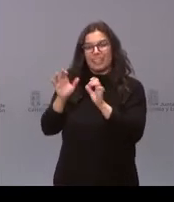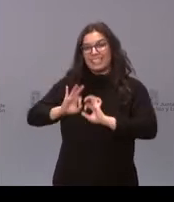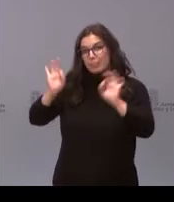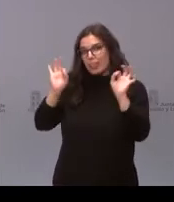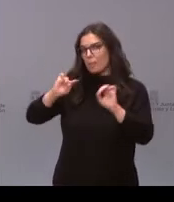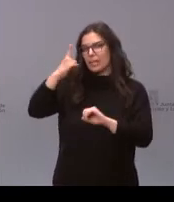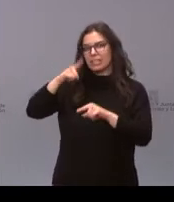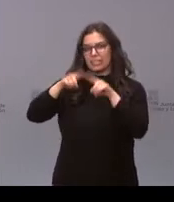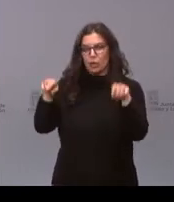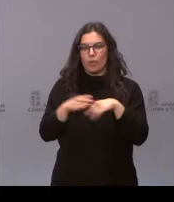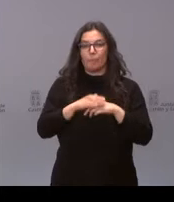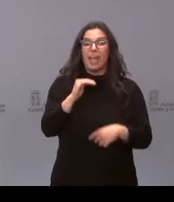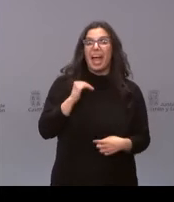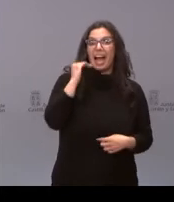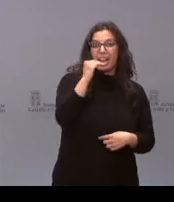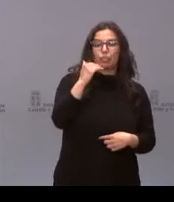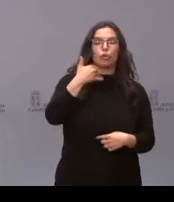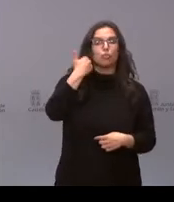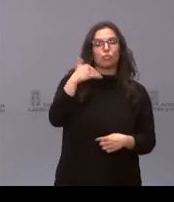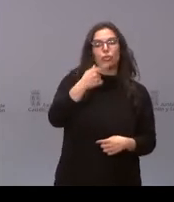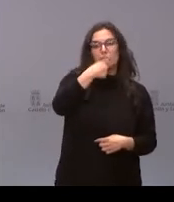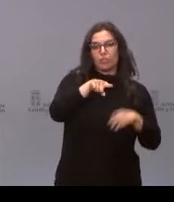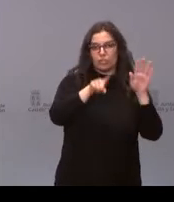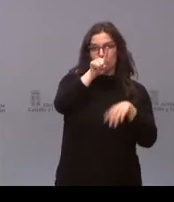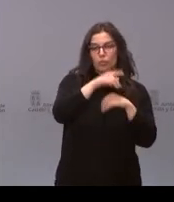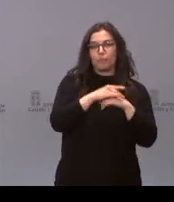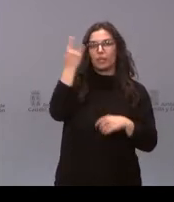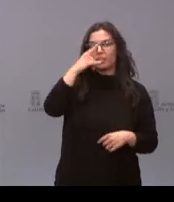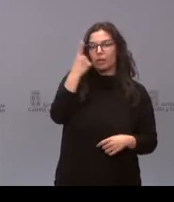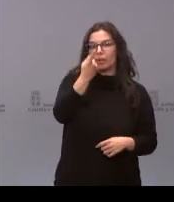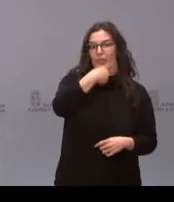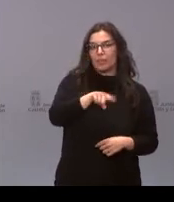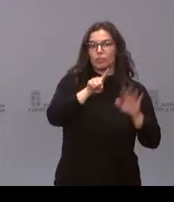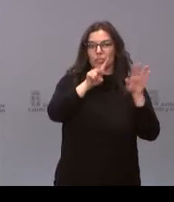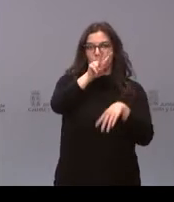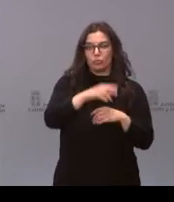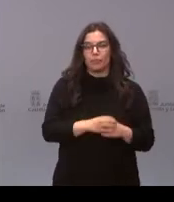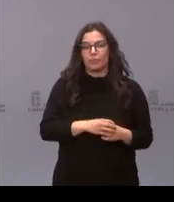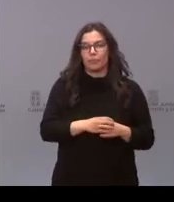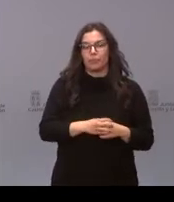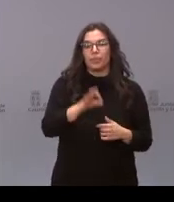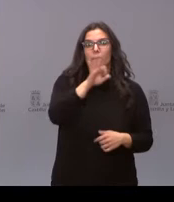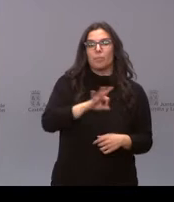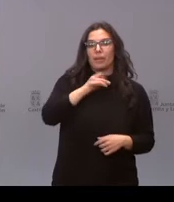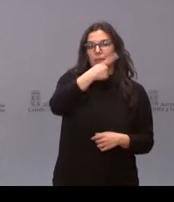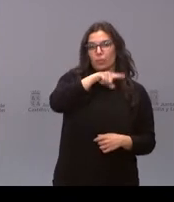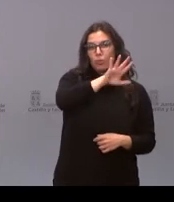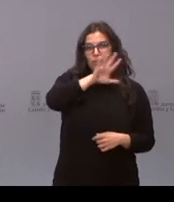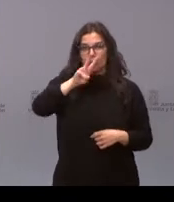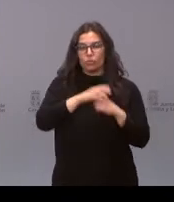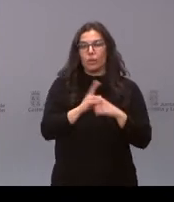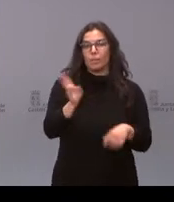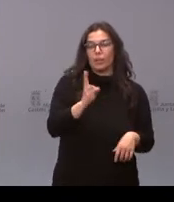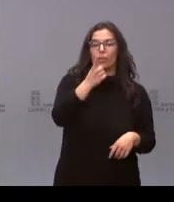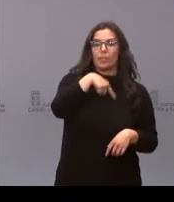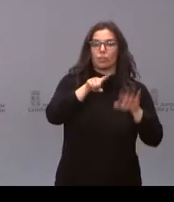en riesgo altos soria 161 salamanca 162 palencia 152 valladolid